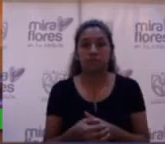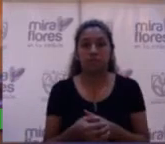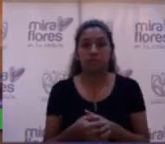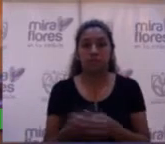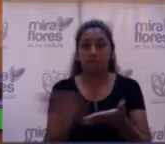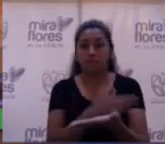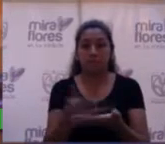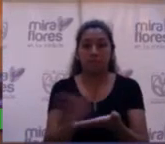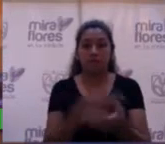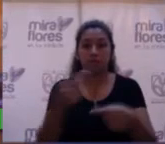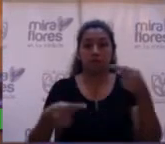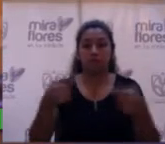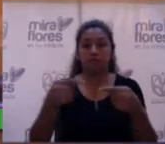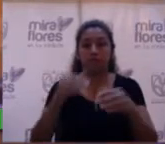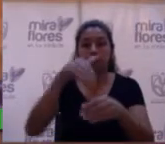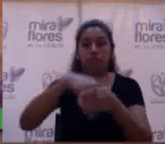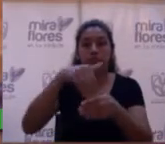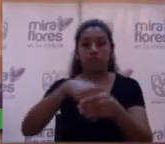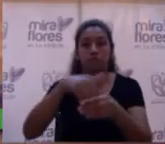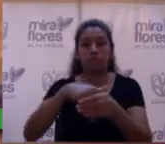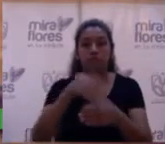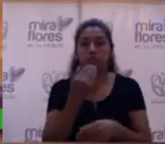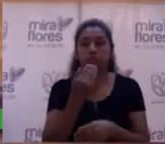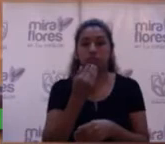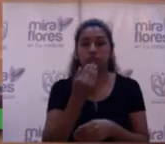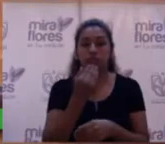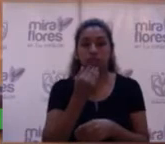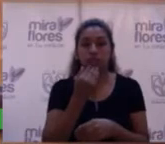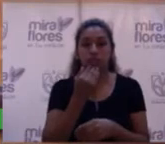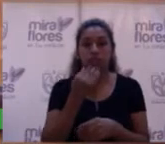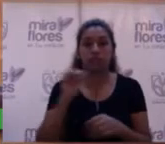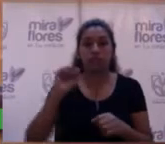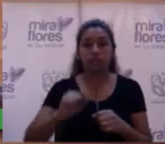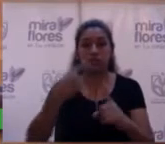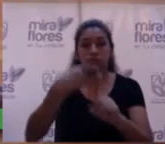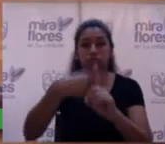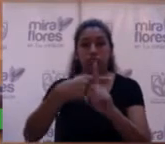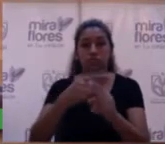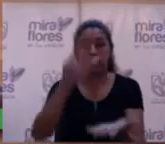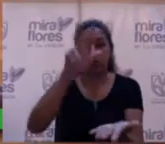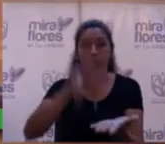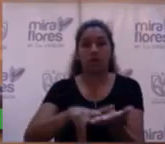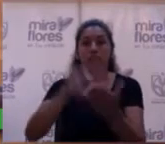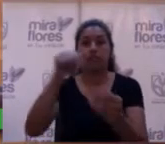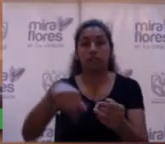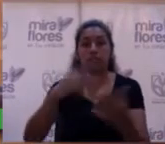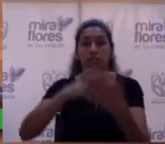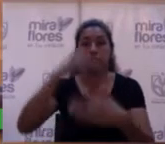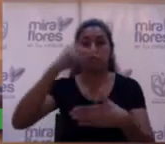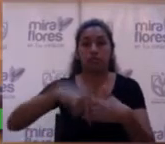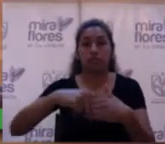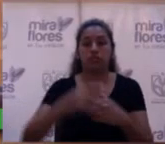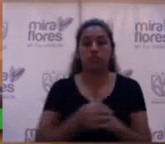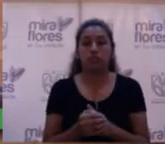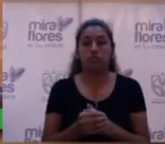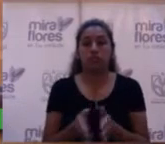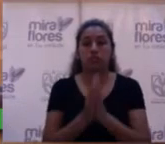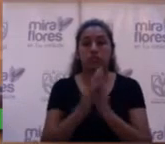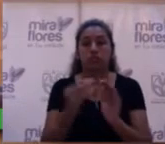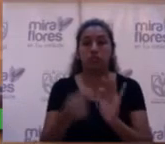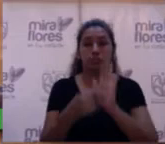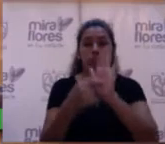Si no hay debate, procedemos al voto. Aquellos miembros del Consejo que estén a favor de aprobar este proyecto, sírvanse expresar en